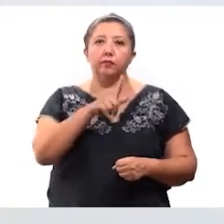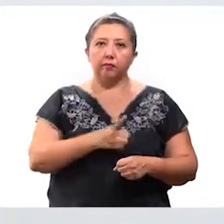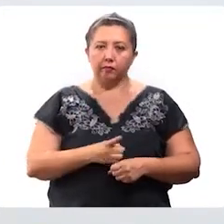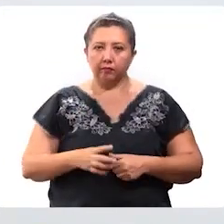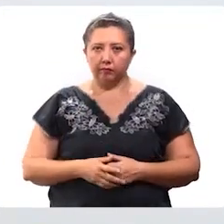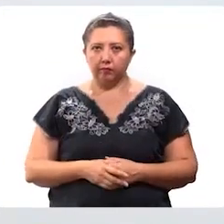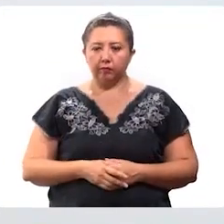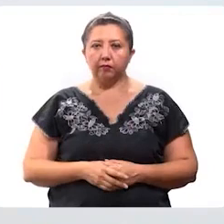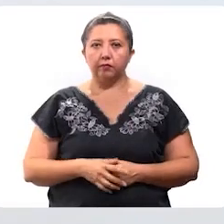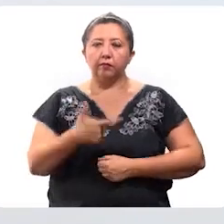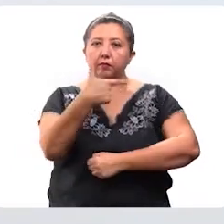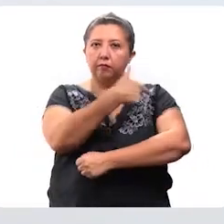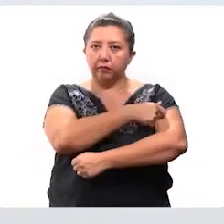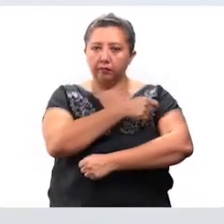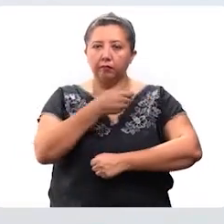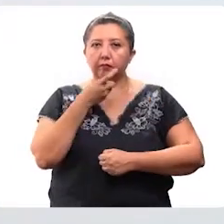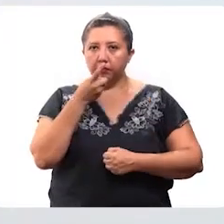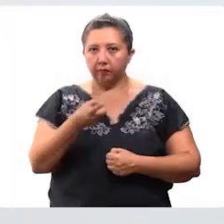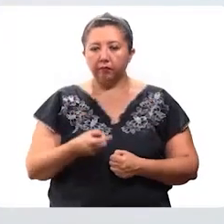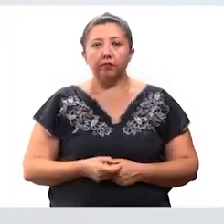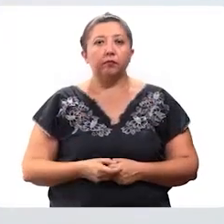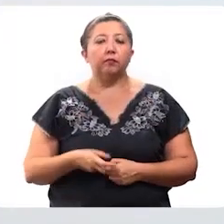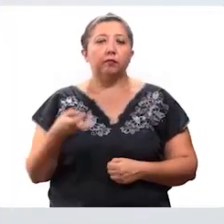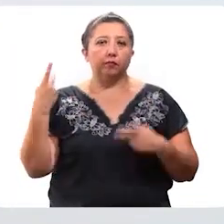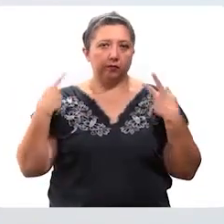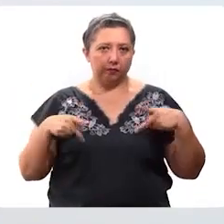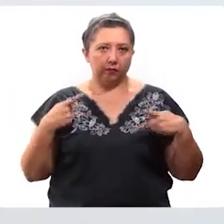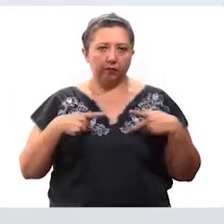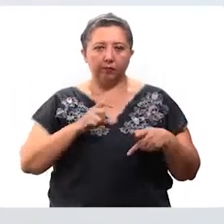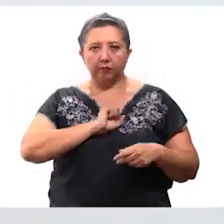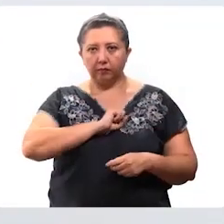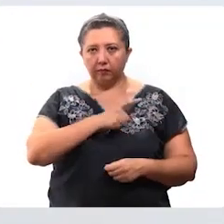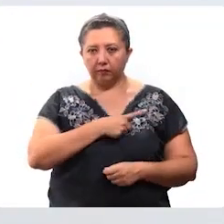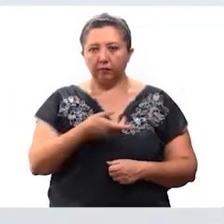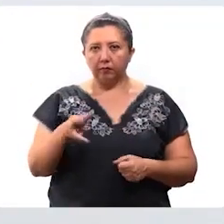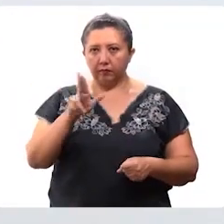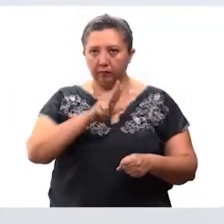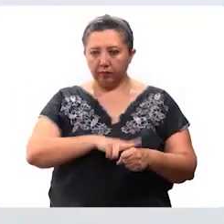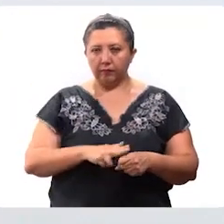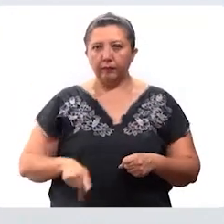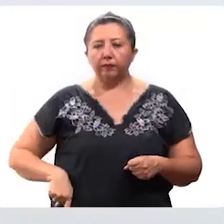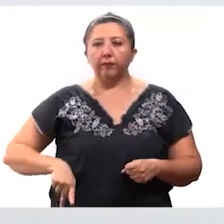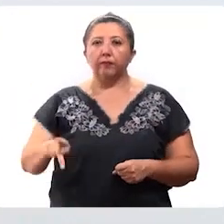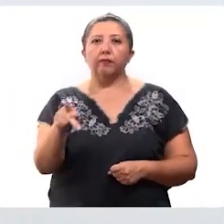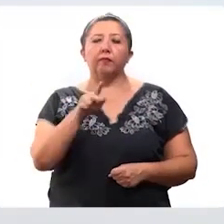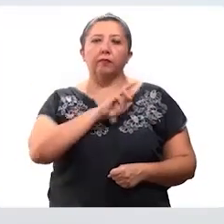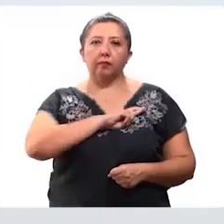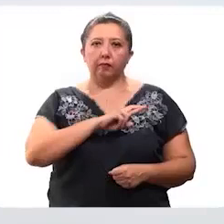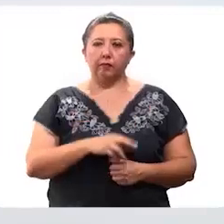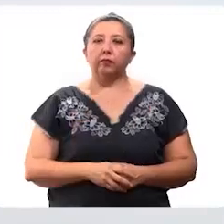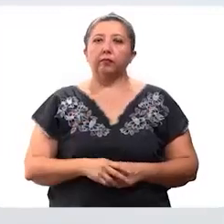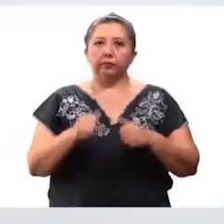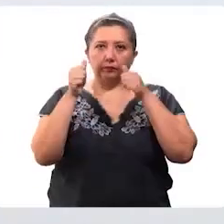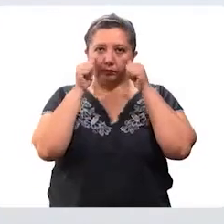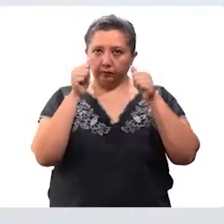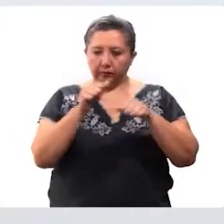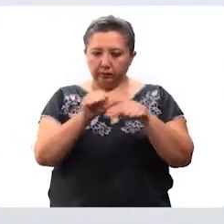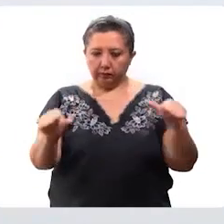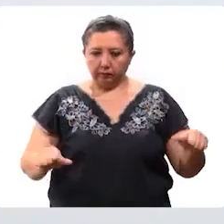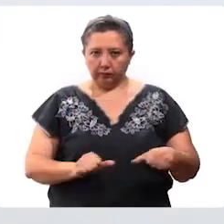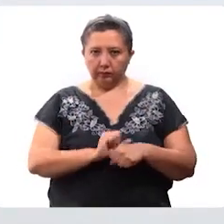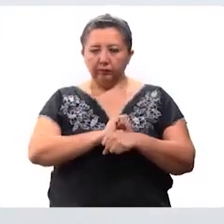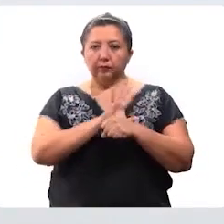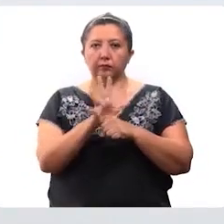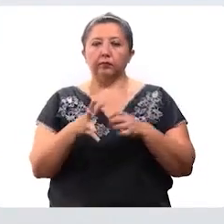Especialidades. Las vacunas refuerzo que se aplicarán al personal de salud de los hospitales públicos y privados que atienden área